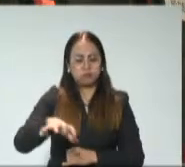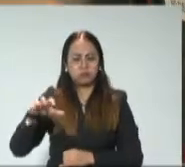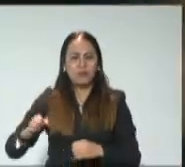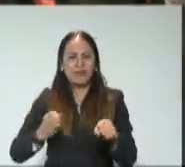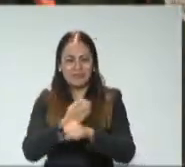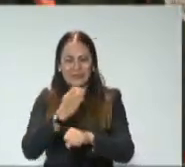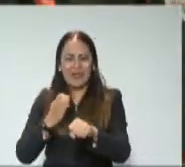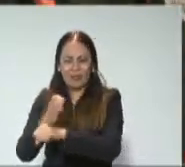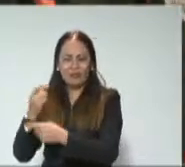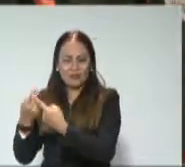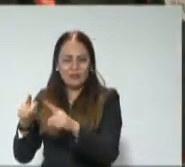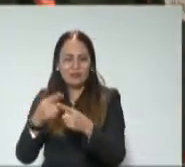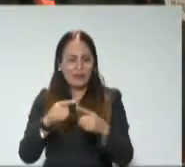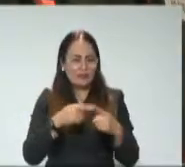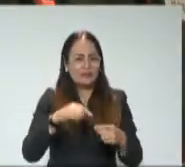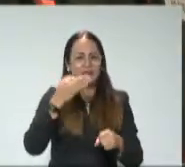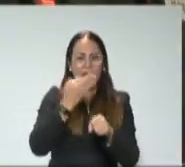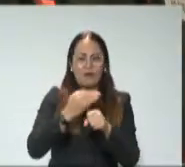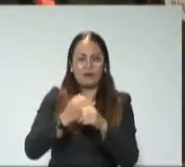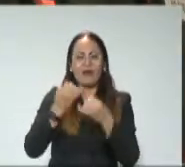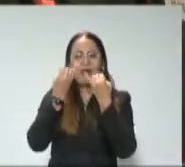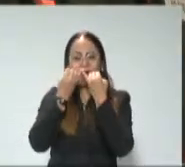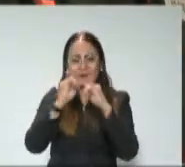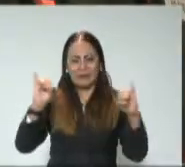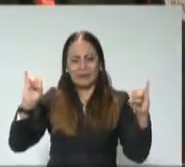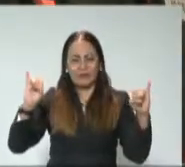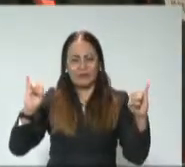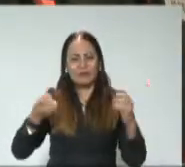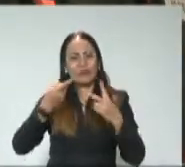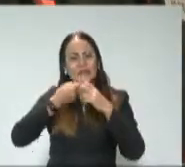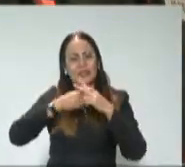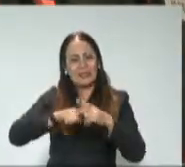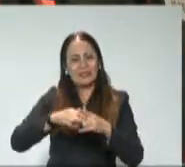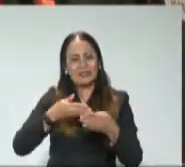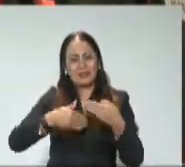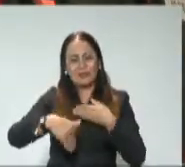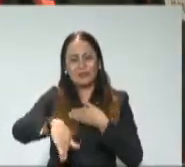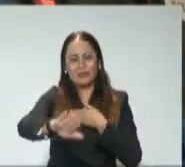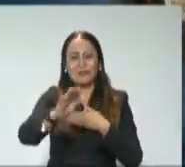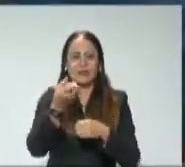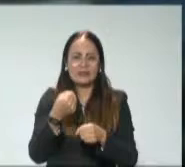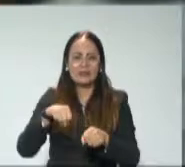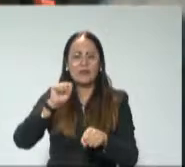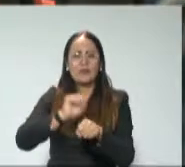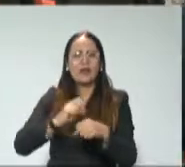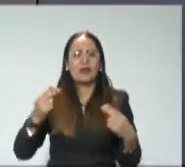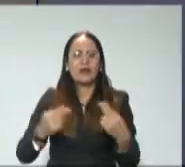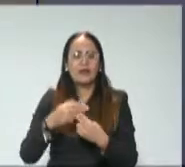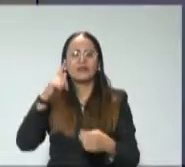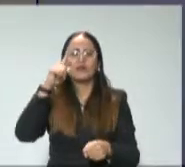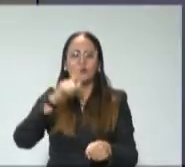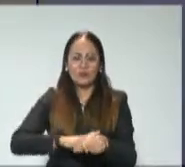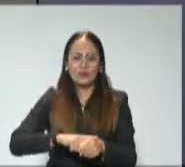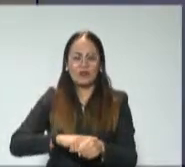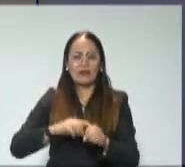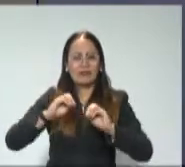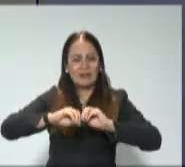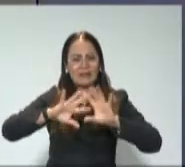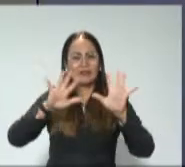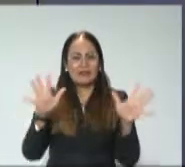país declaramos in aurad los trabajos de esta edición de la semana Nacional de